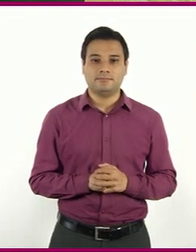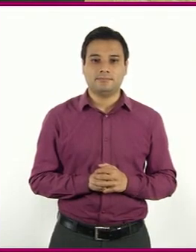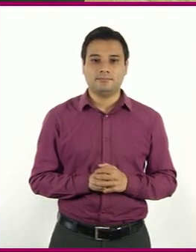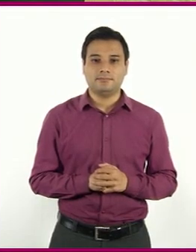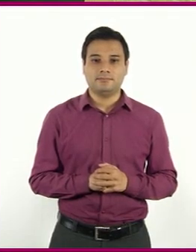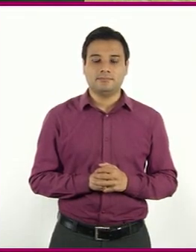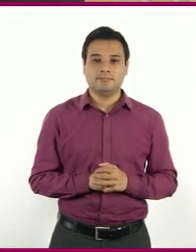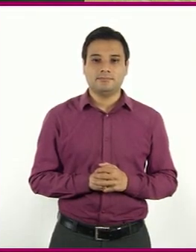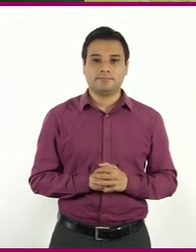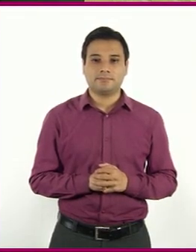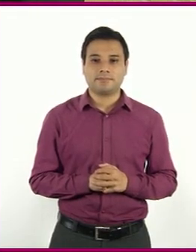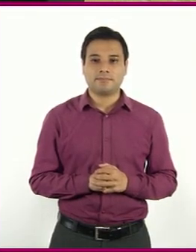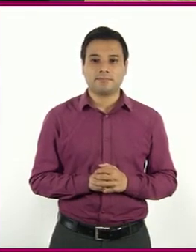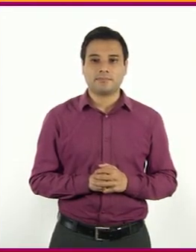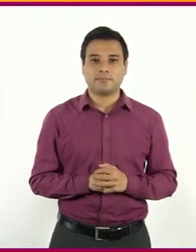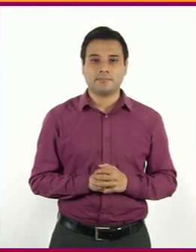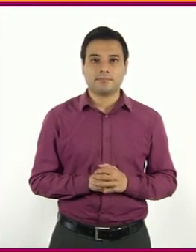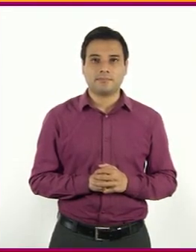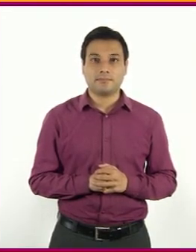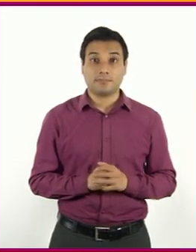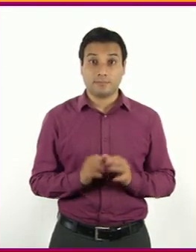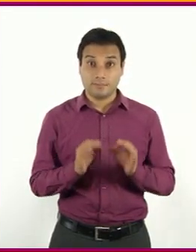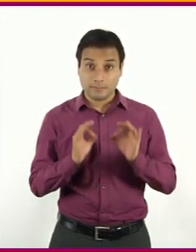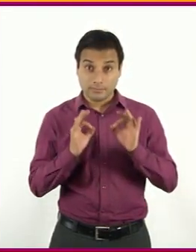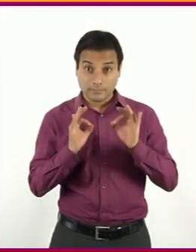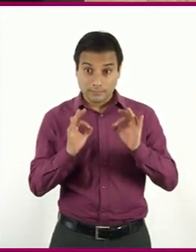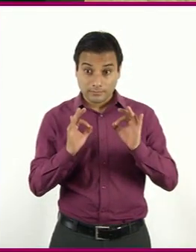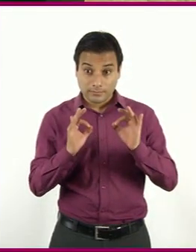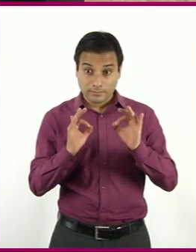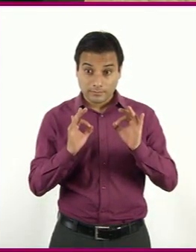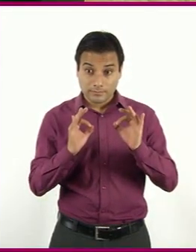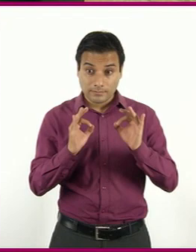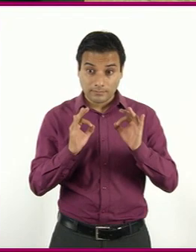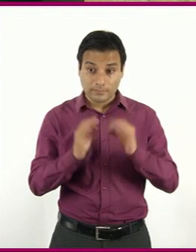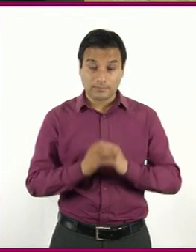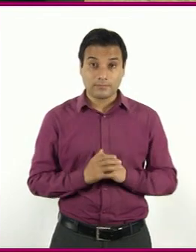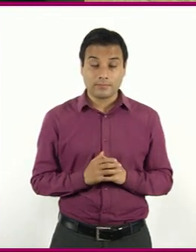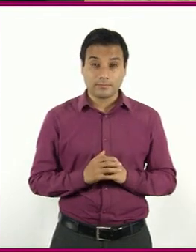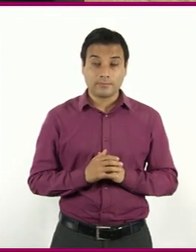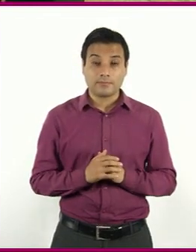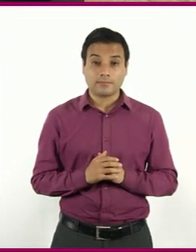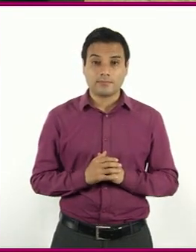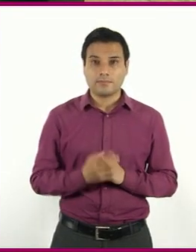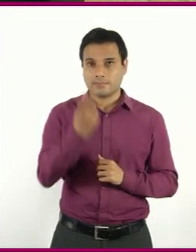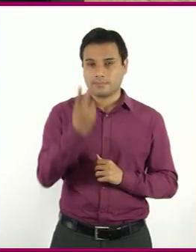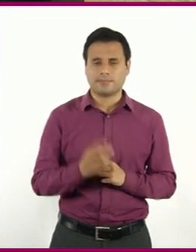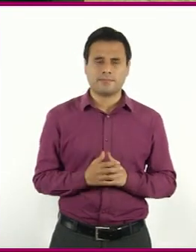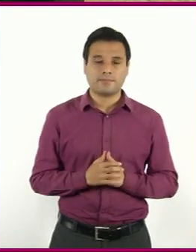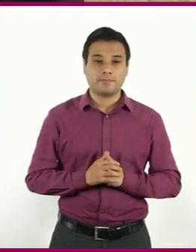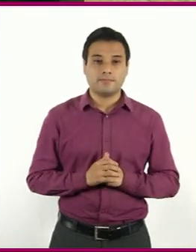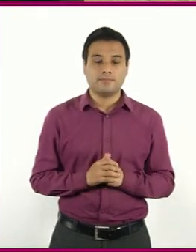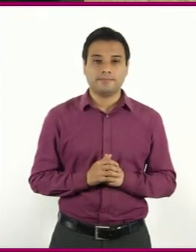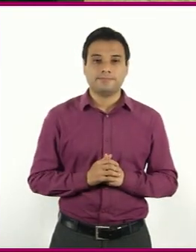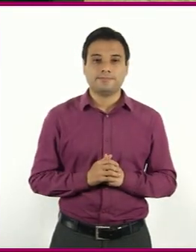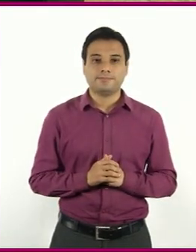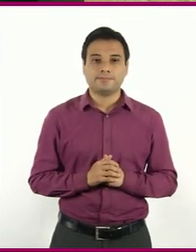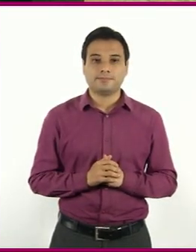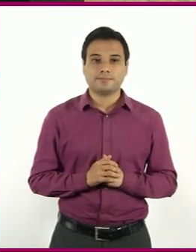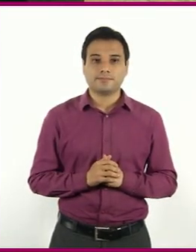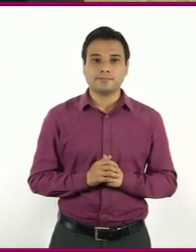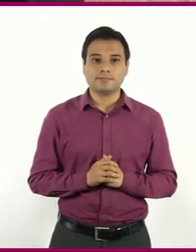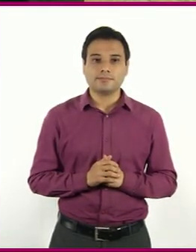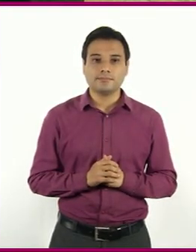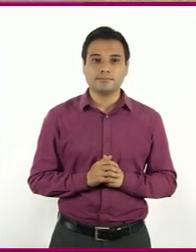Con la ¿Listo, profesor? Preparado. Perfecto. Muy bien. 2. Vamos. Primero me